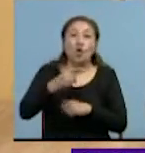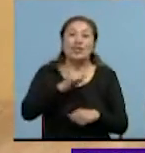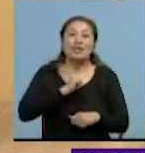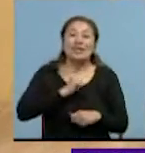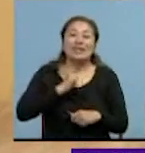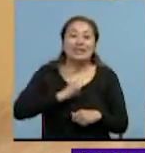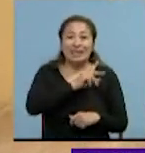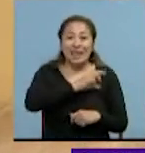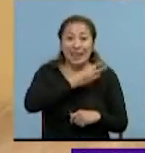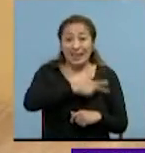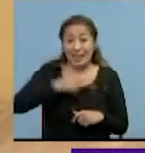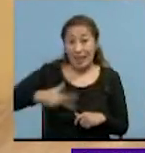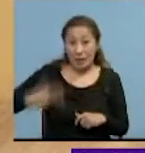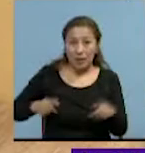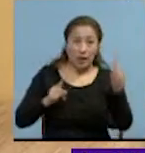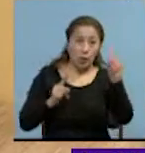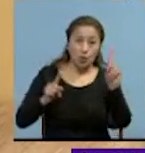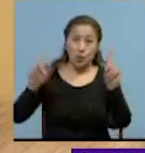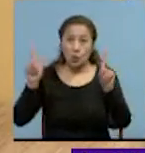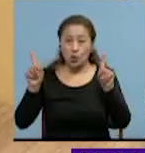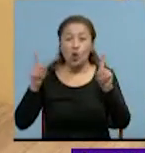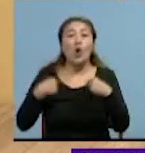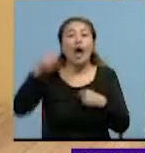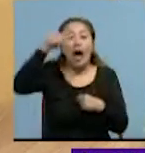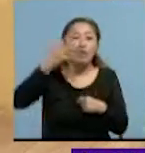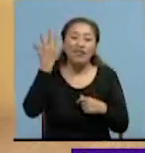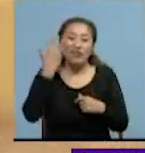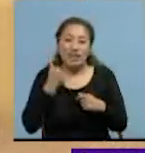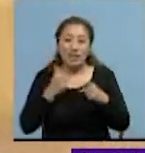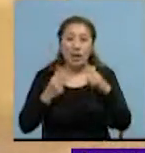con Australia 1-1 y en este momento Francia le gana 1-0 a la selección.